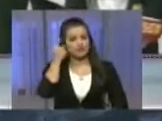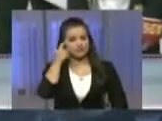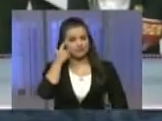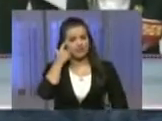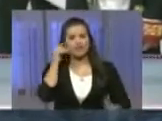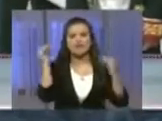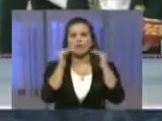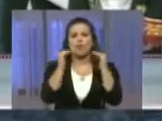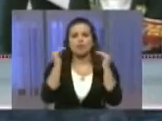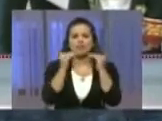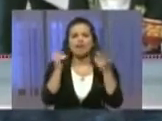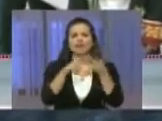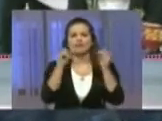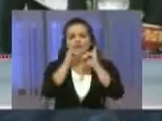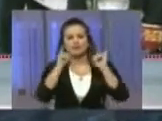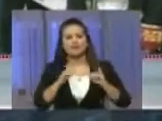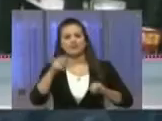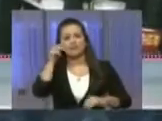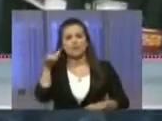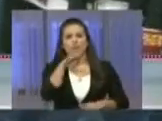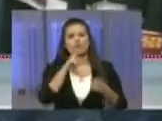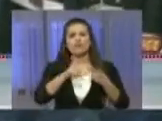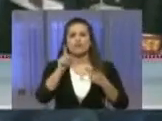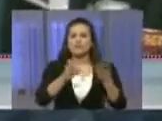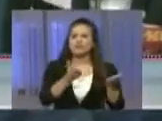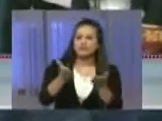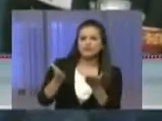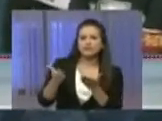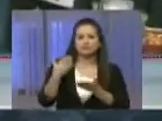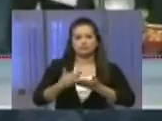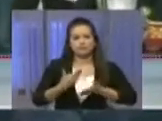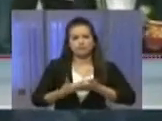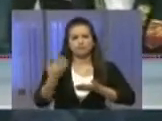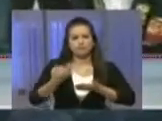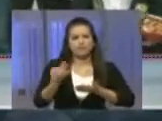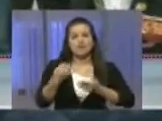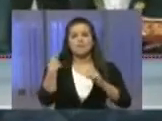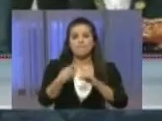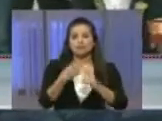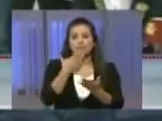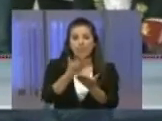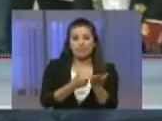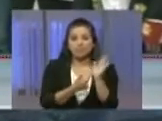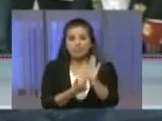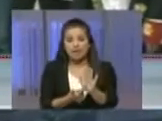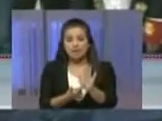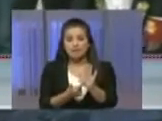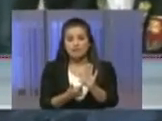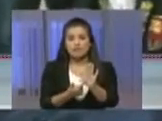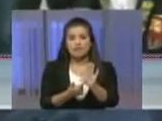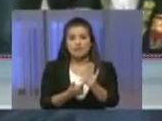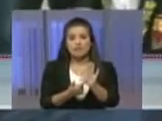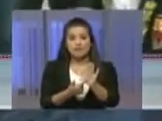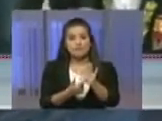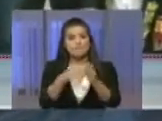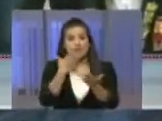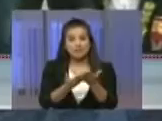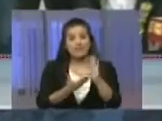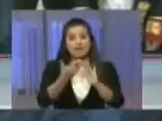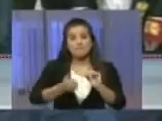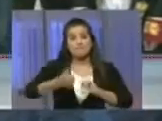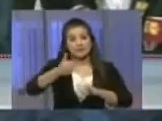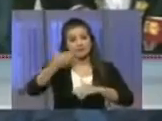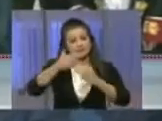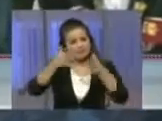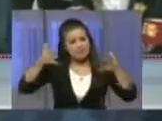igualdad de la felicidad del pueblo de los servicios fundamentales y plantearse más más y más tenemos